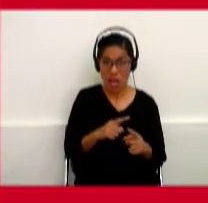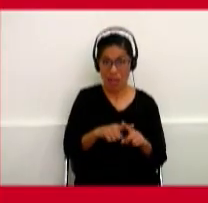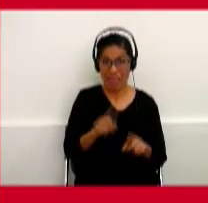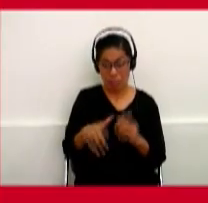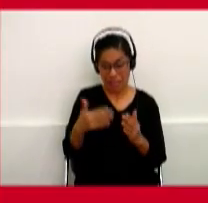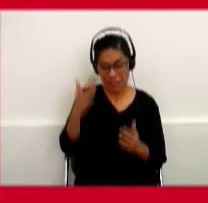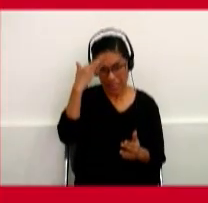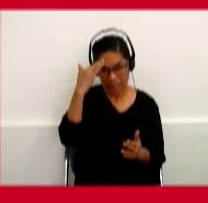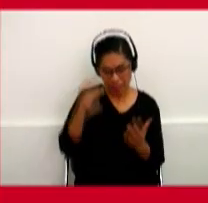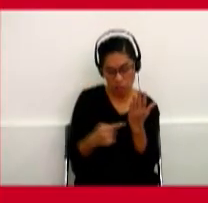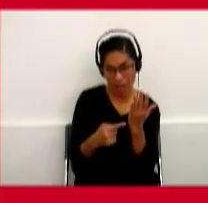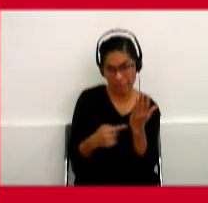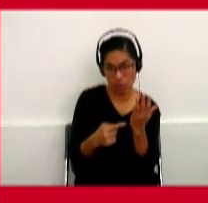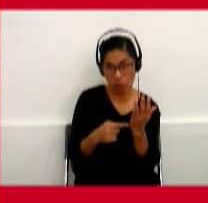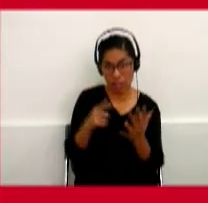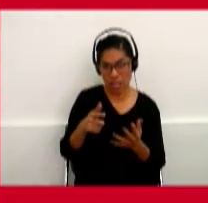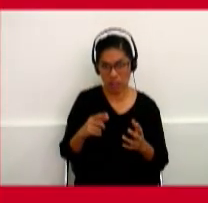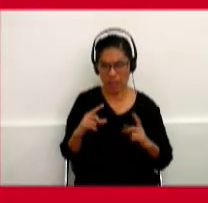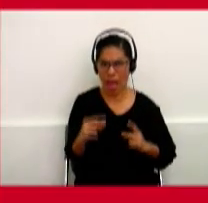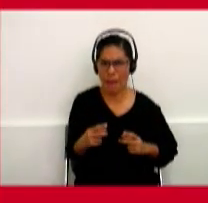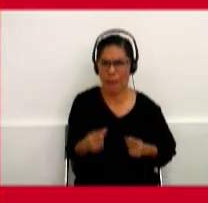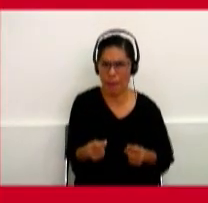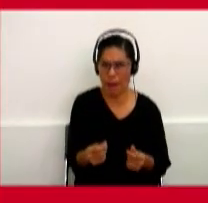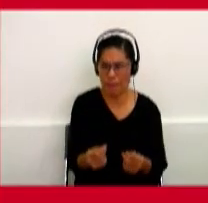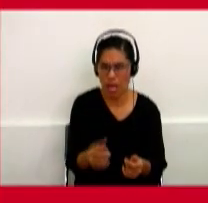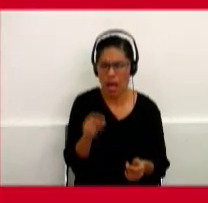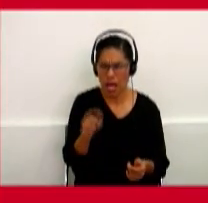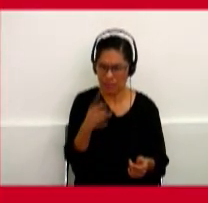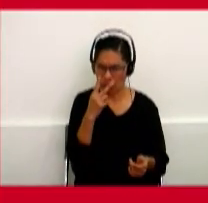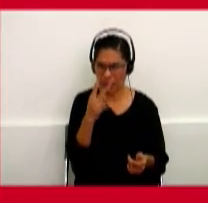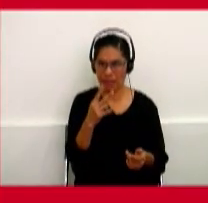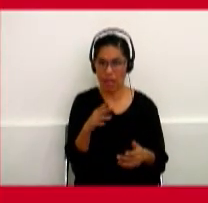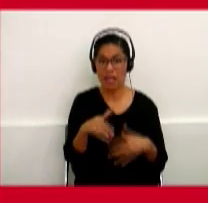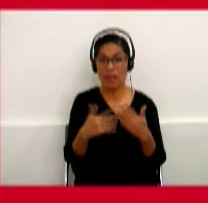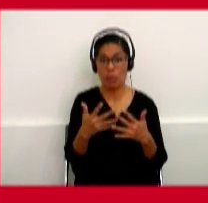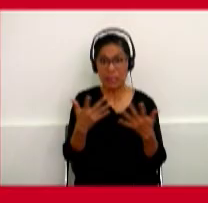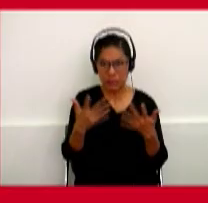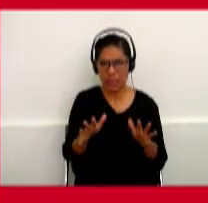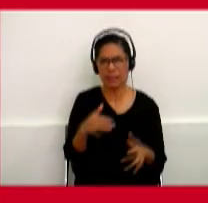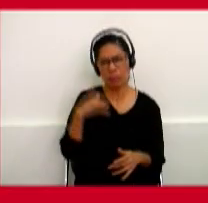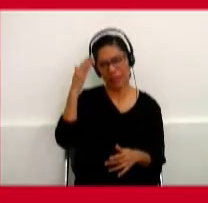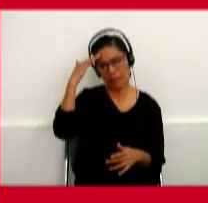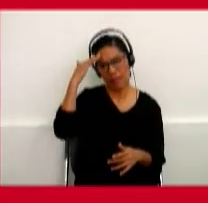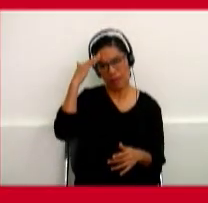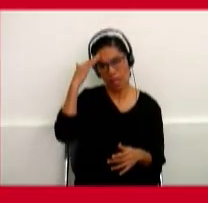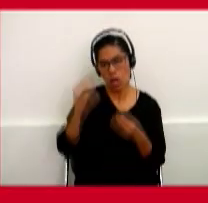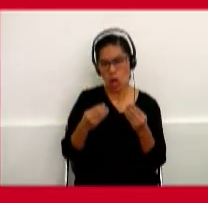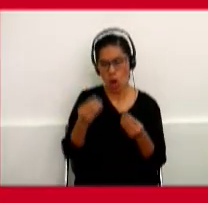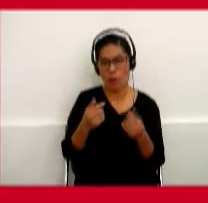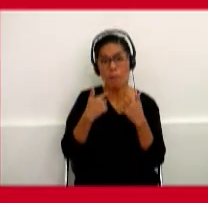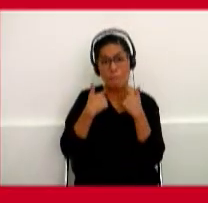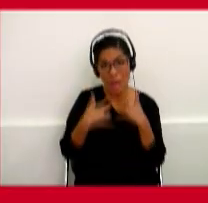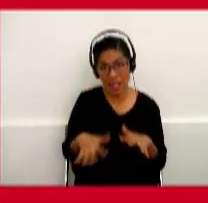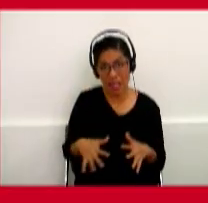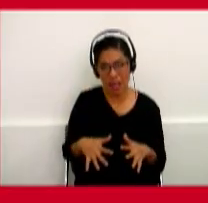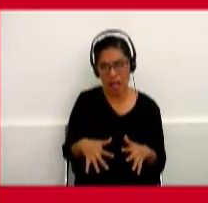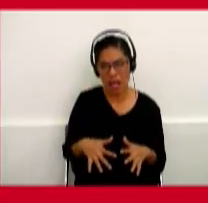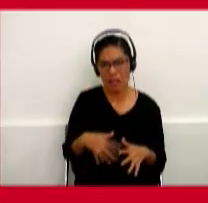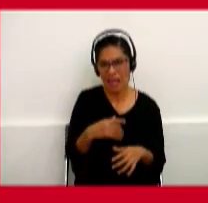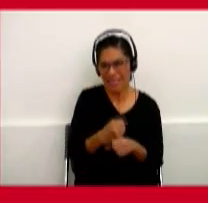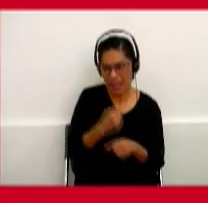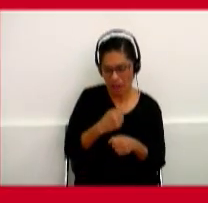datos de aceleración, les da la oportunidad de encontrar estas instancias donde pueden tener pérdidas de producción más